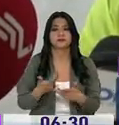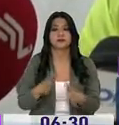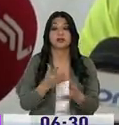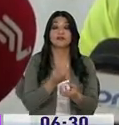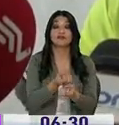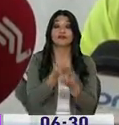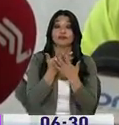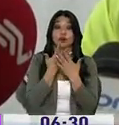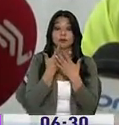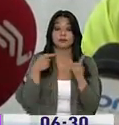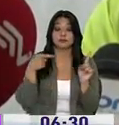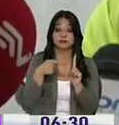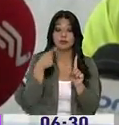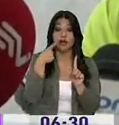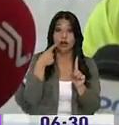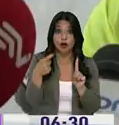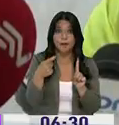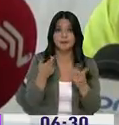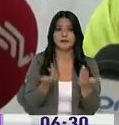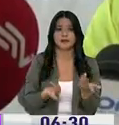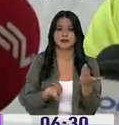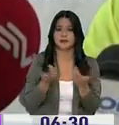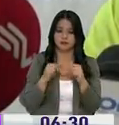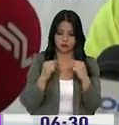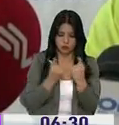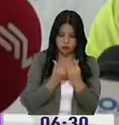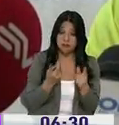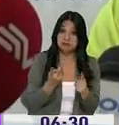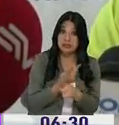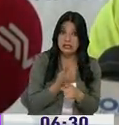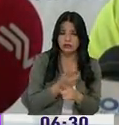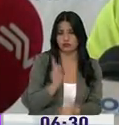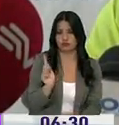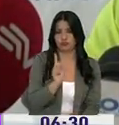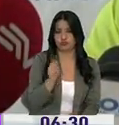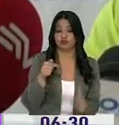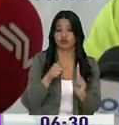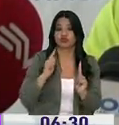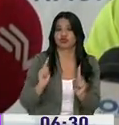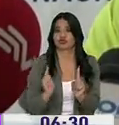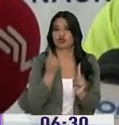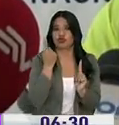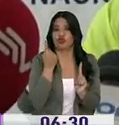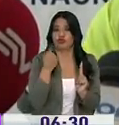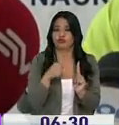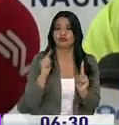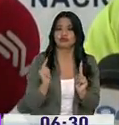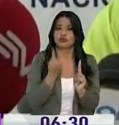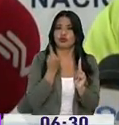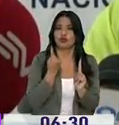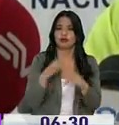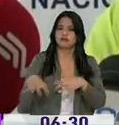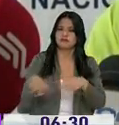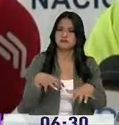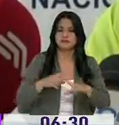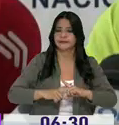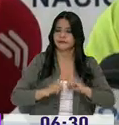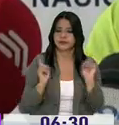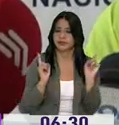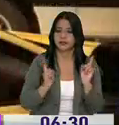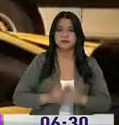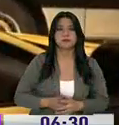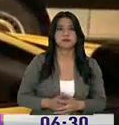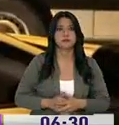el ciudadano no tiene una estructura delincuencial? Él prácticamente hacía sus actividades ilícitas